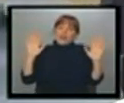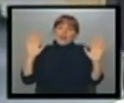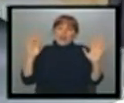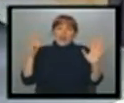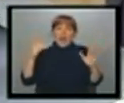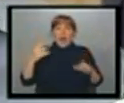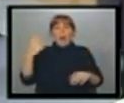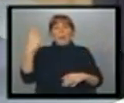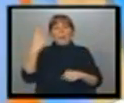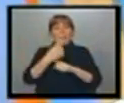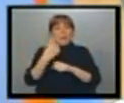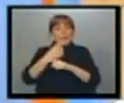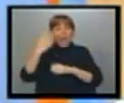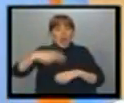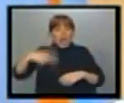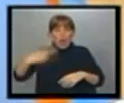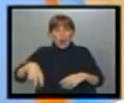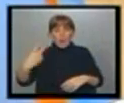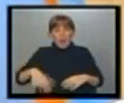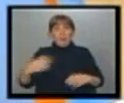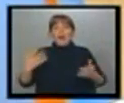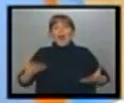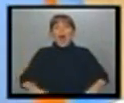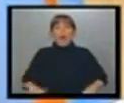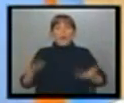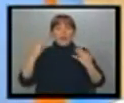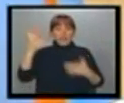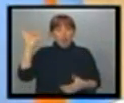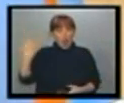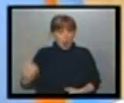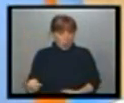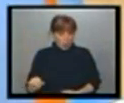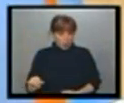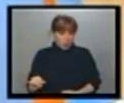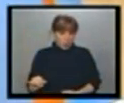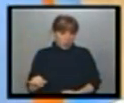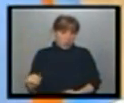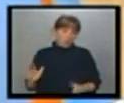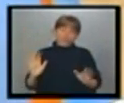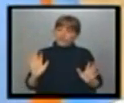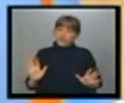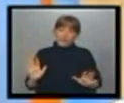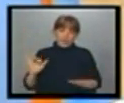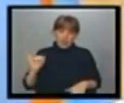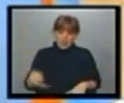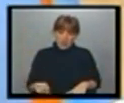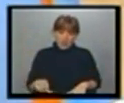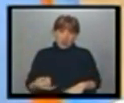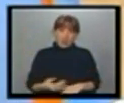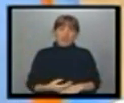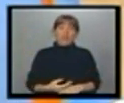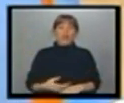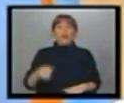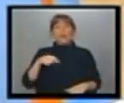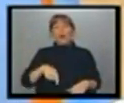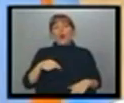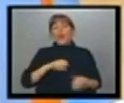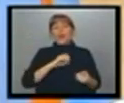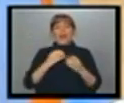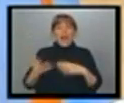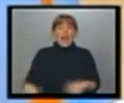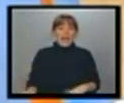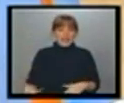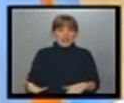luz otra vez, con lo cual digo, hasta fin de año va a haber más aumentos de servicios públicos. Ahora, ¿qué es lo que podés hacer vos